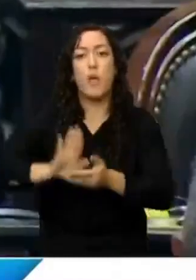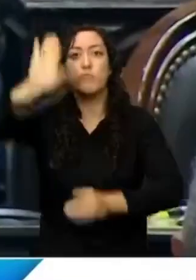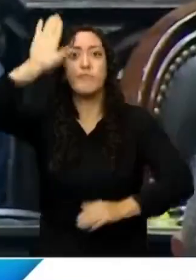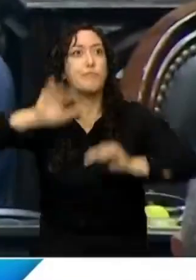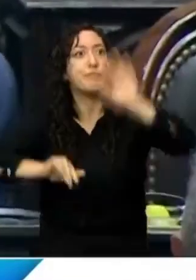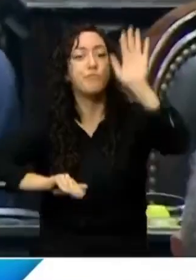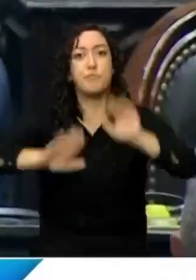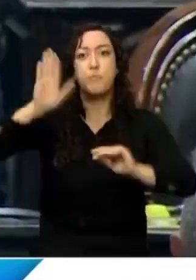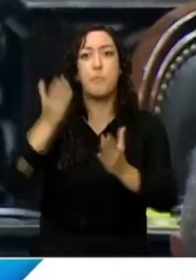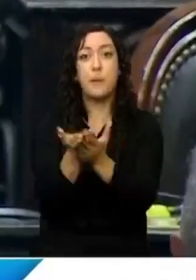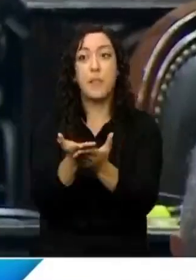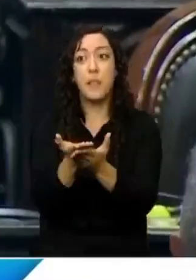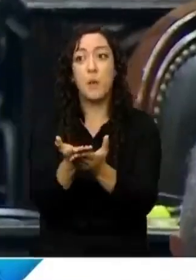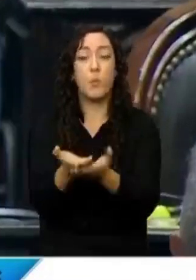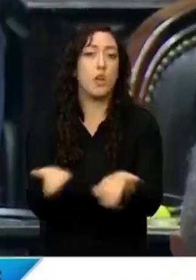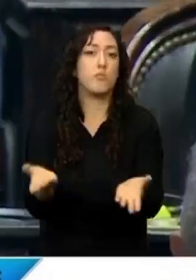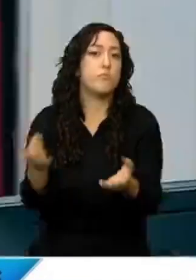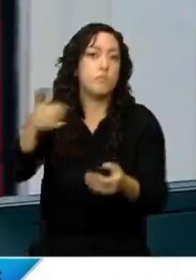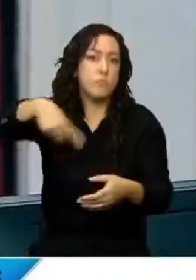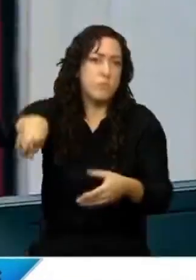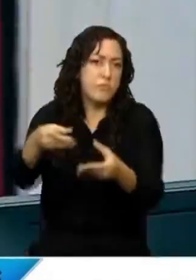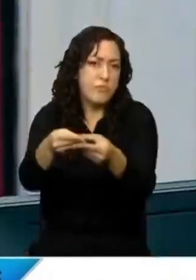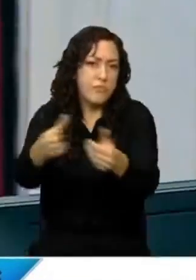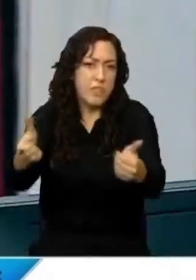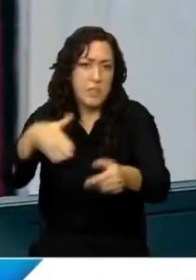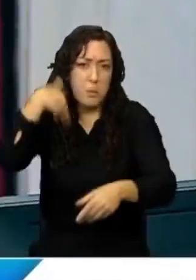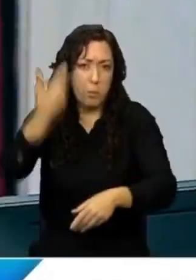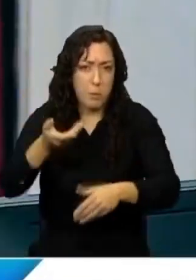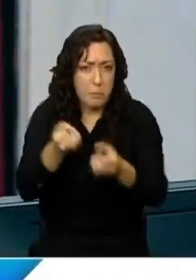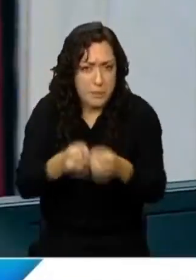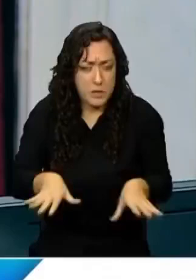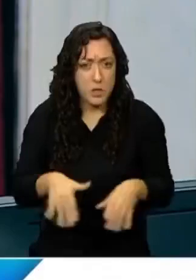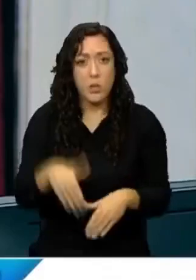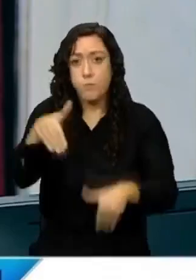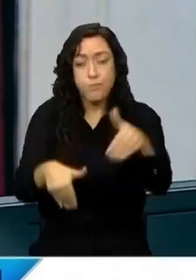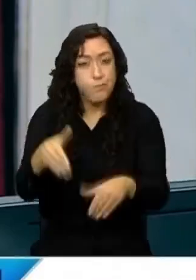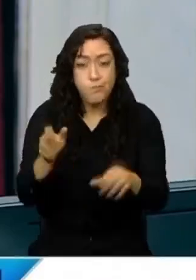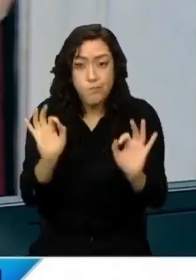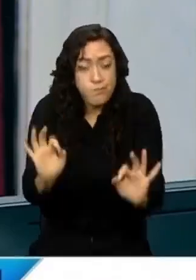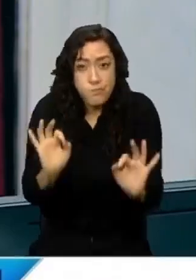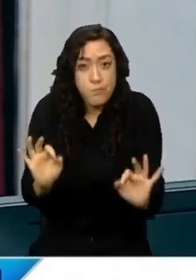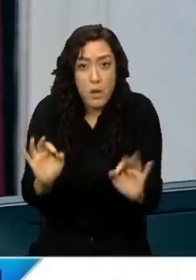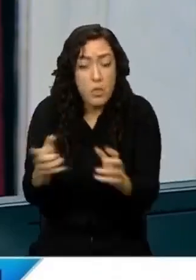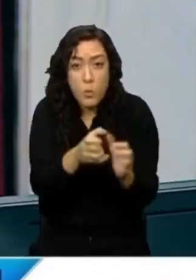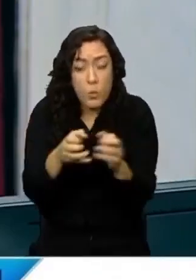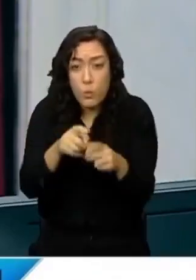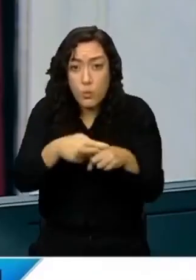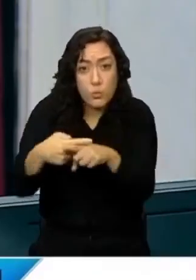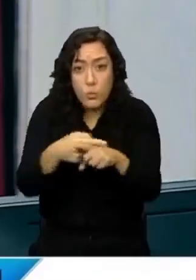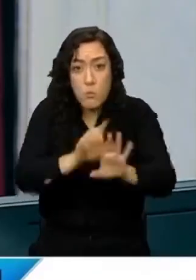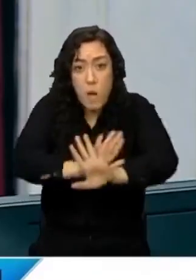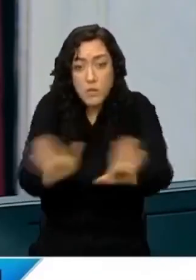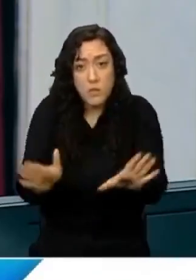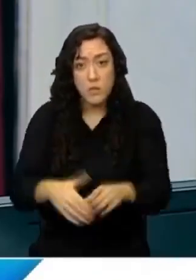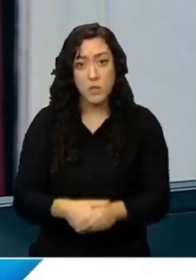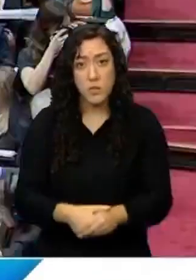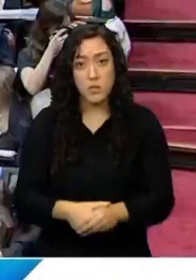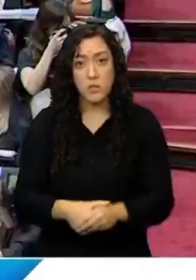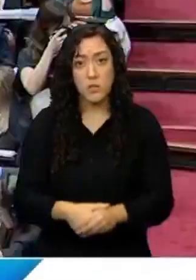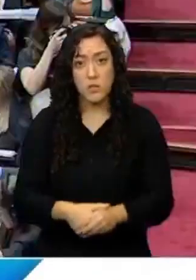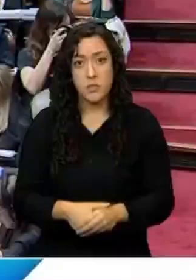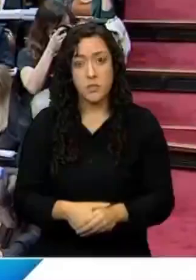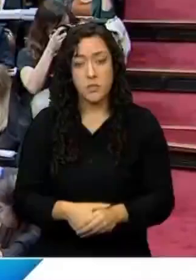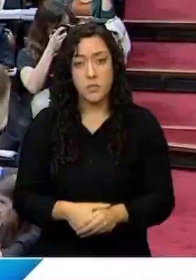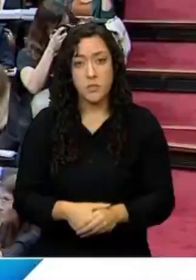de los presentes está de acuerdo... Ya se votó, diputado. ¿Qué pasa? Pero bueno, pero esto ya se votó antes en comisión, ¿no? No, en labor parlamentaria. En